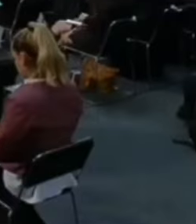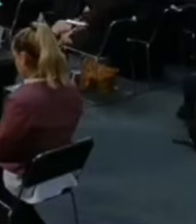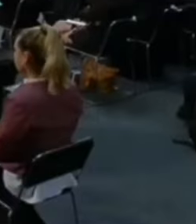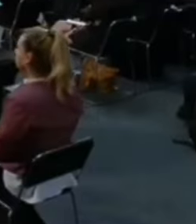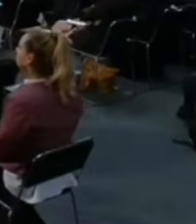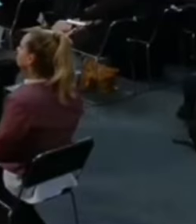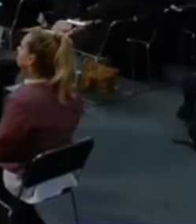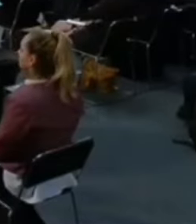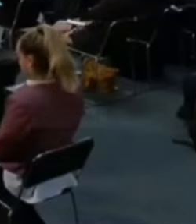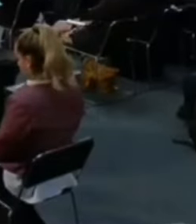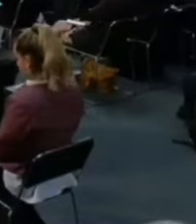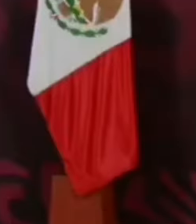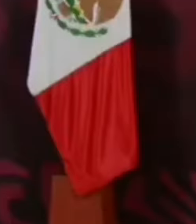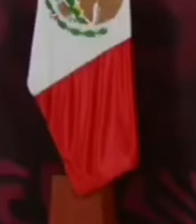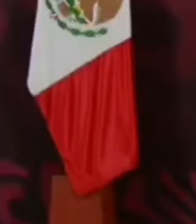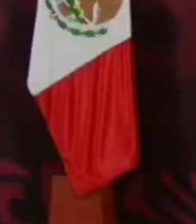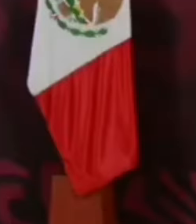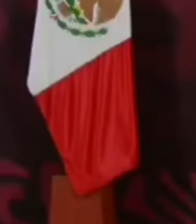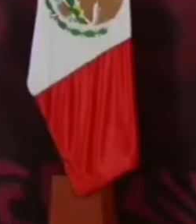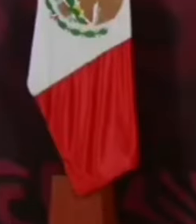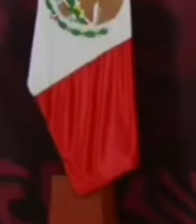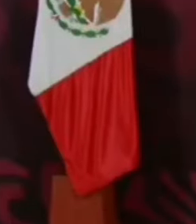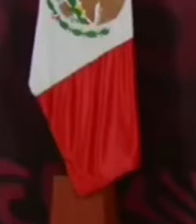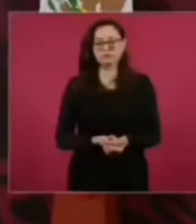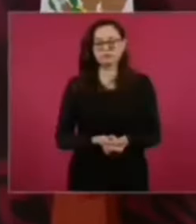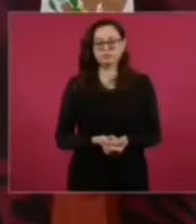irresponsables, corruptos.